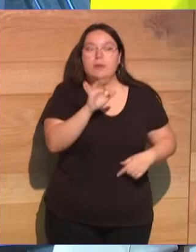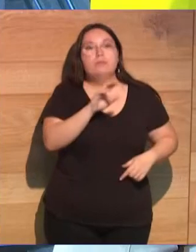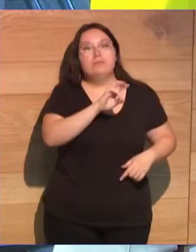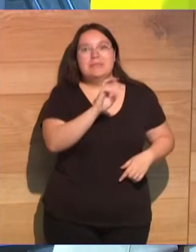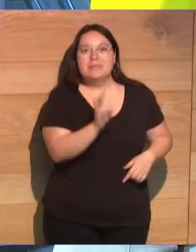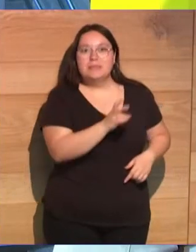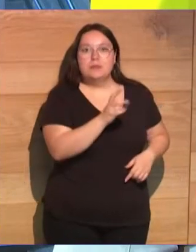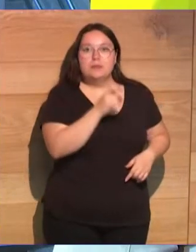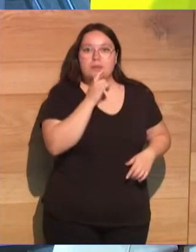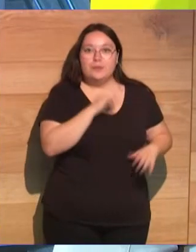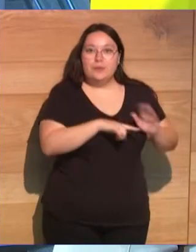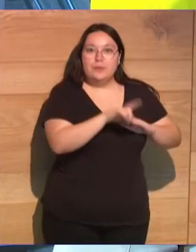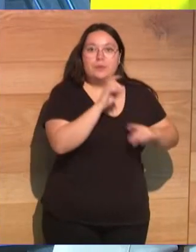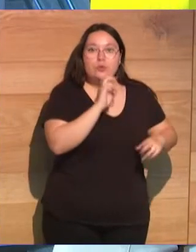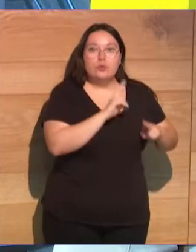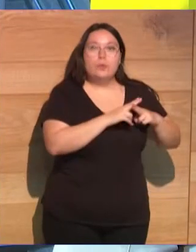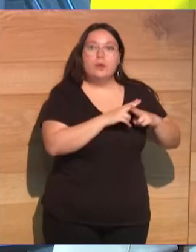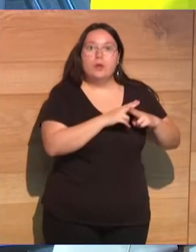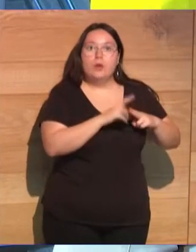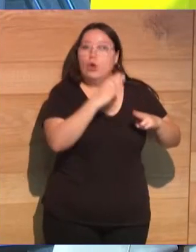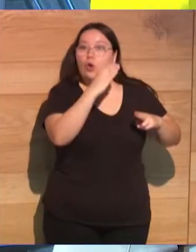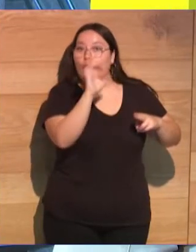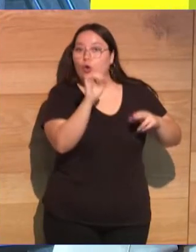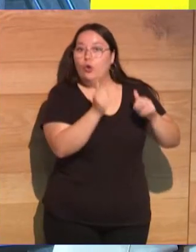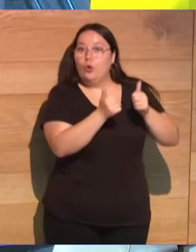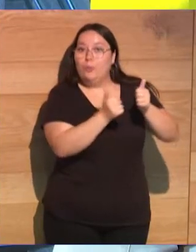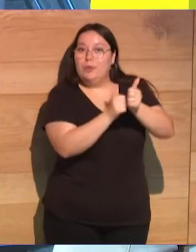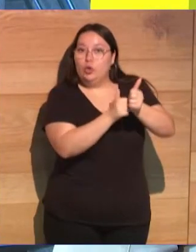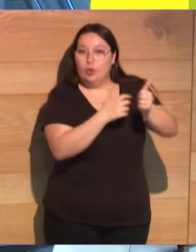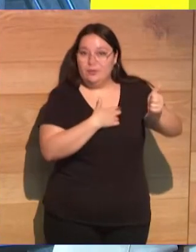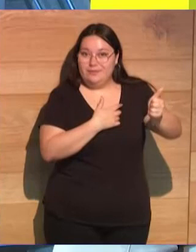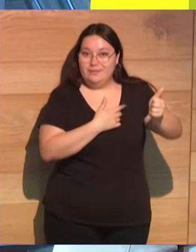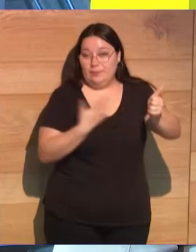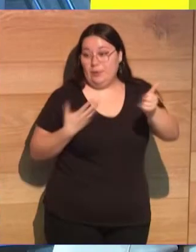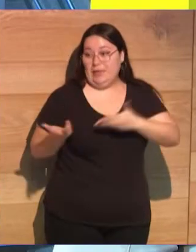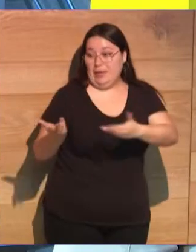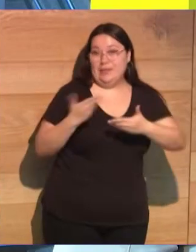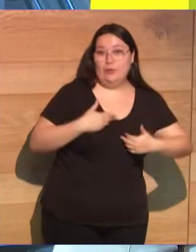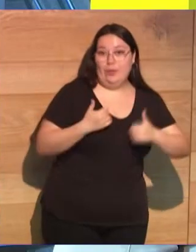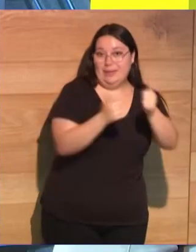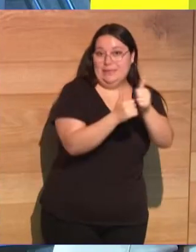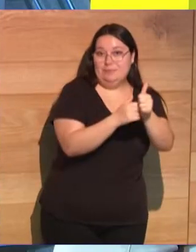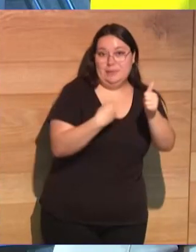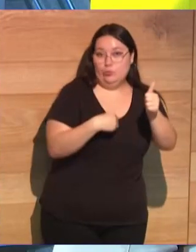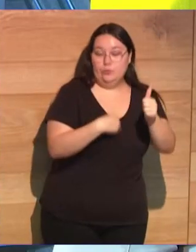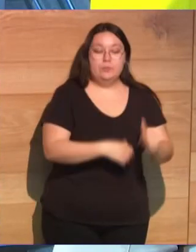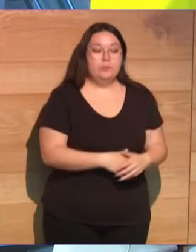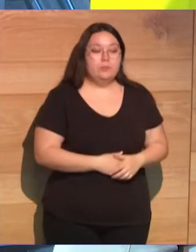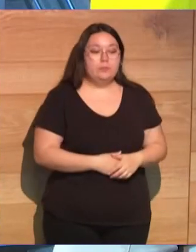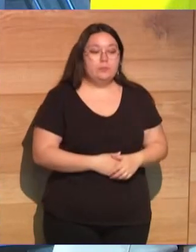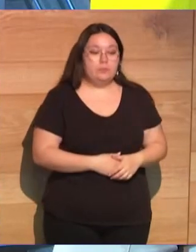está desarrollando lo llamamos copiloto, o sea, ese que llevas a tu lado para que te ayude a hacer ciertas cosas.